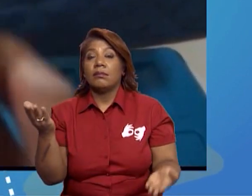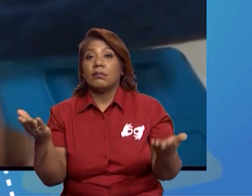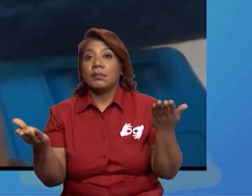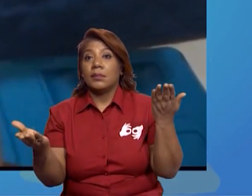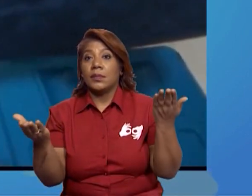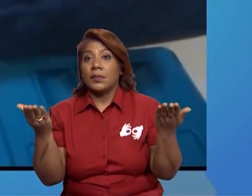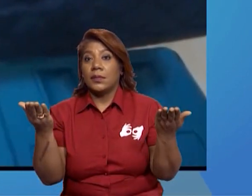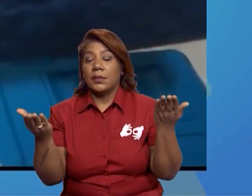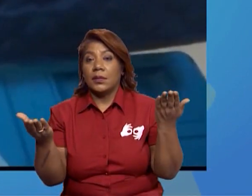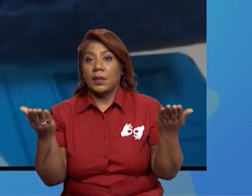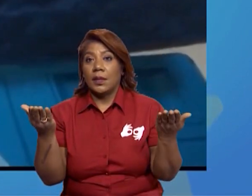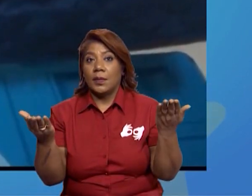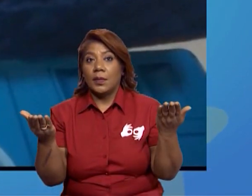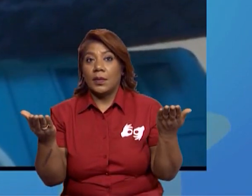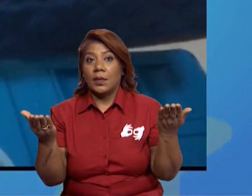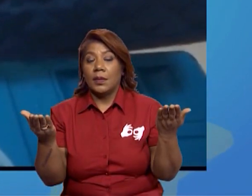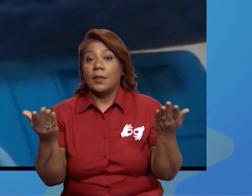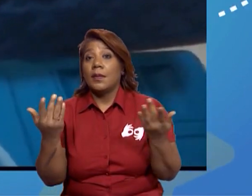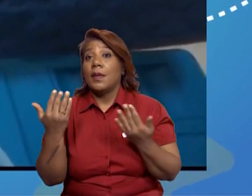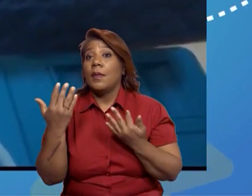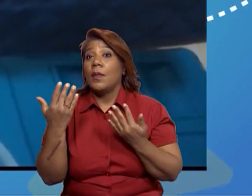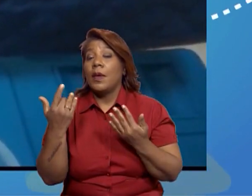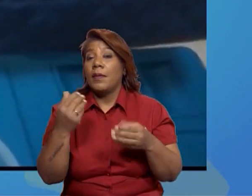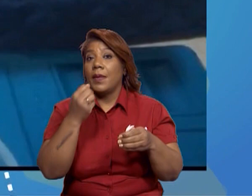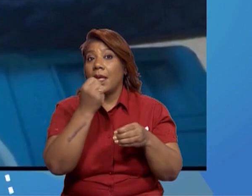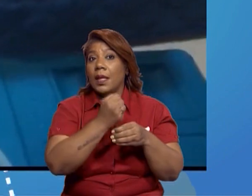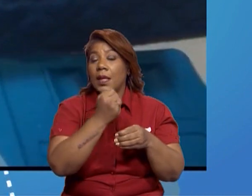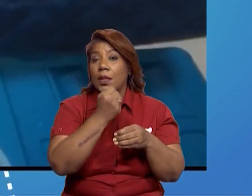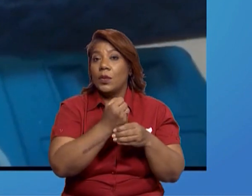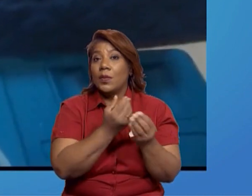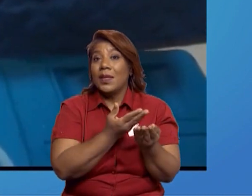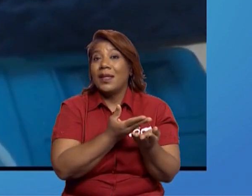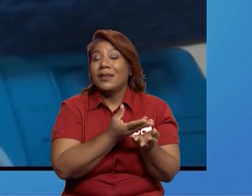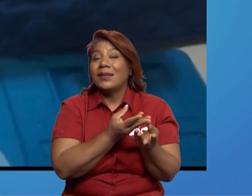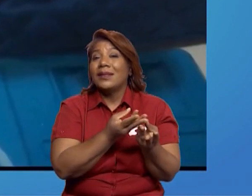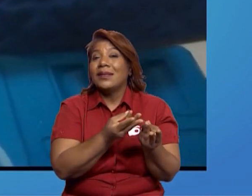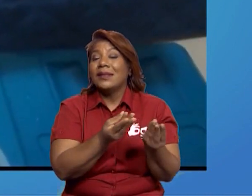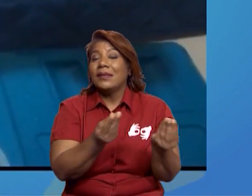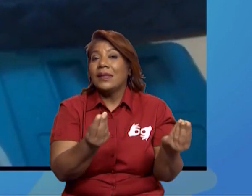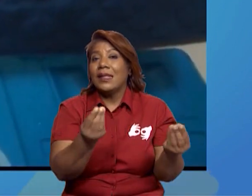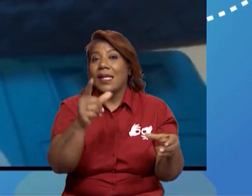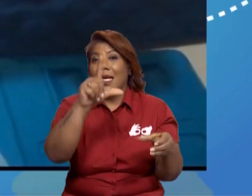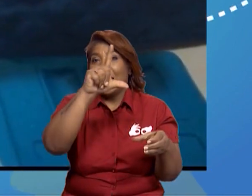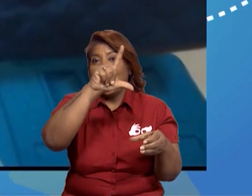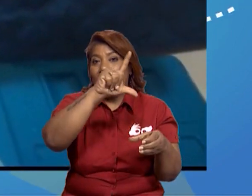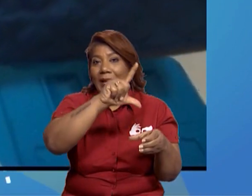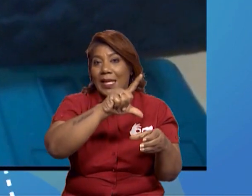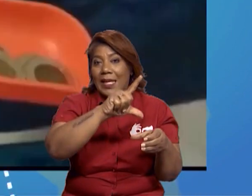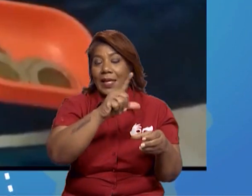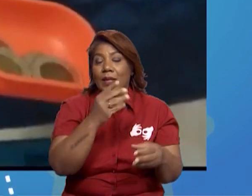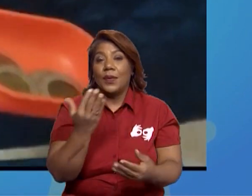mismo equilibrio al ver que el hielo se derrita.